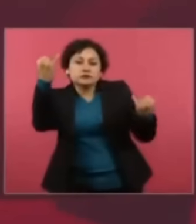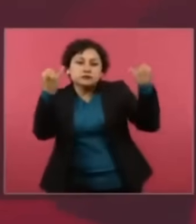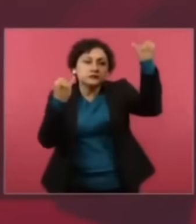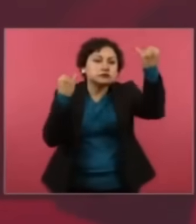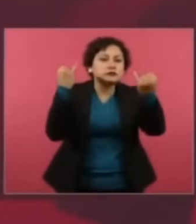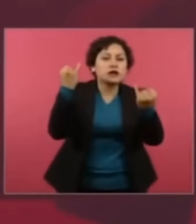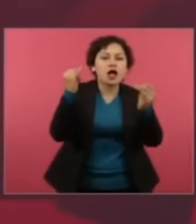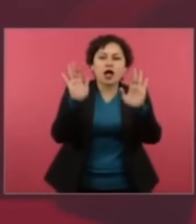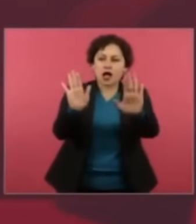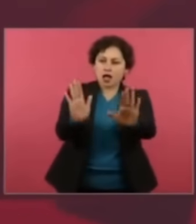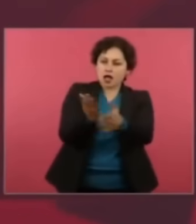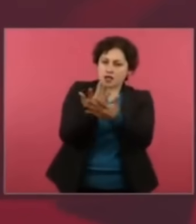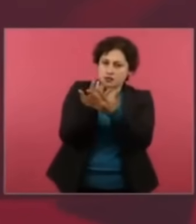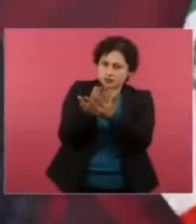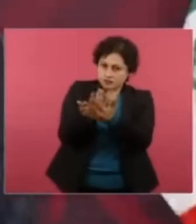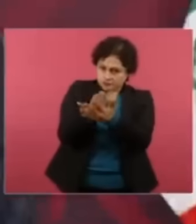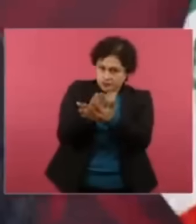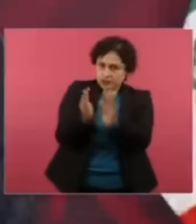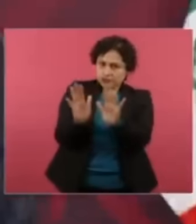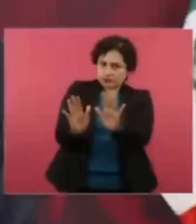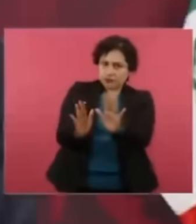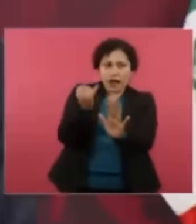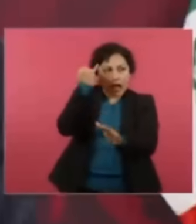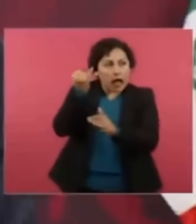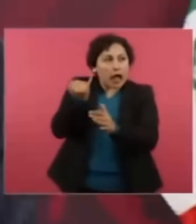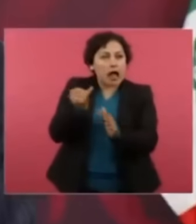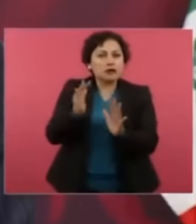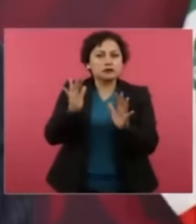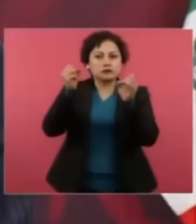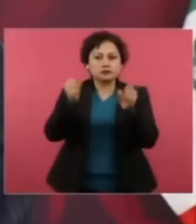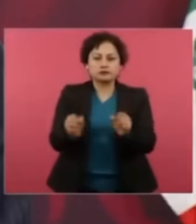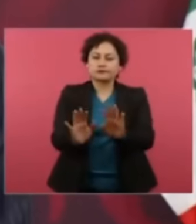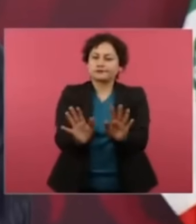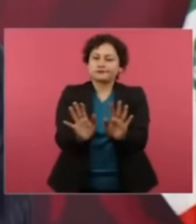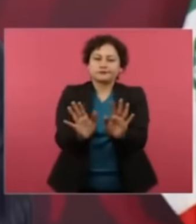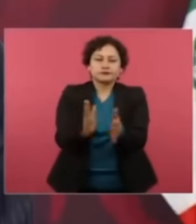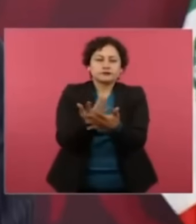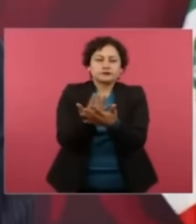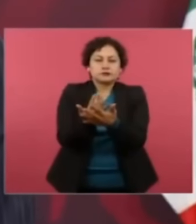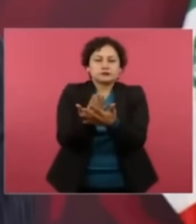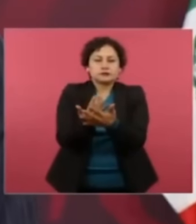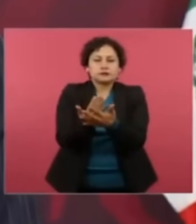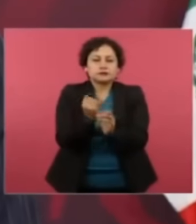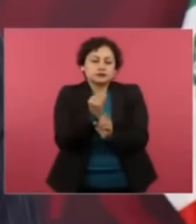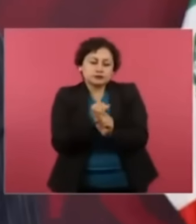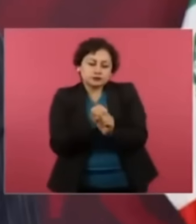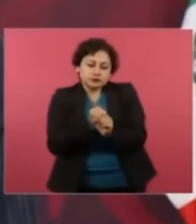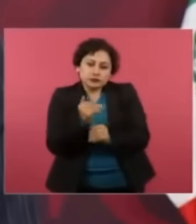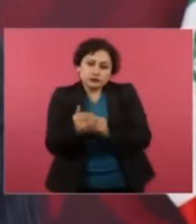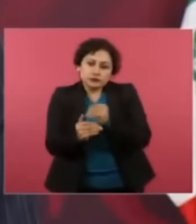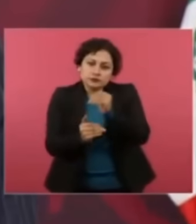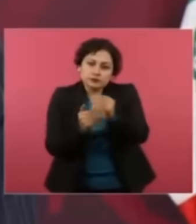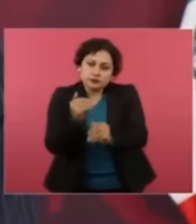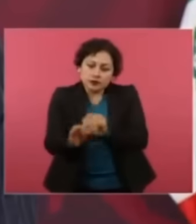gobierno del presidente López Obrador ha conseguido en su mayoría sus objetivos que se impuso